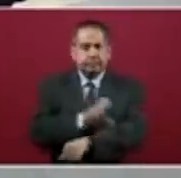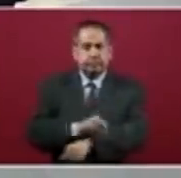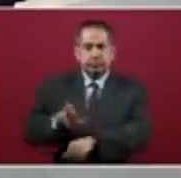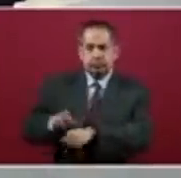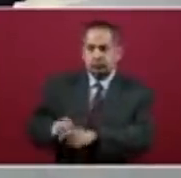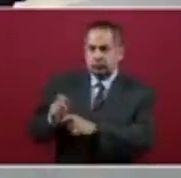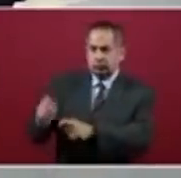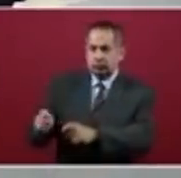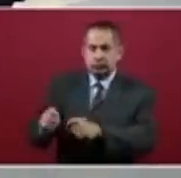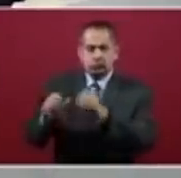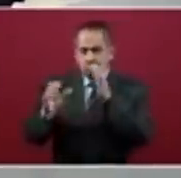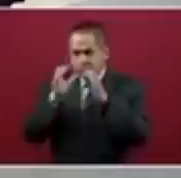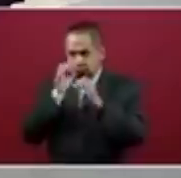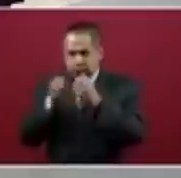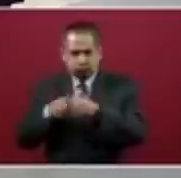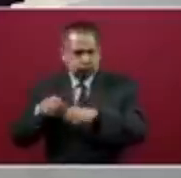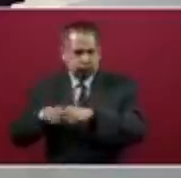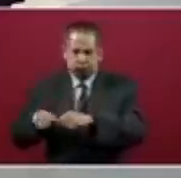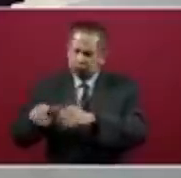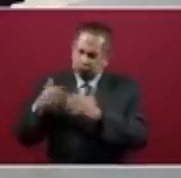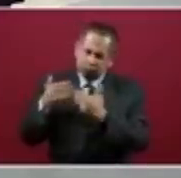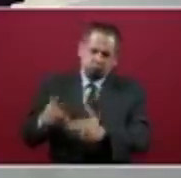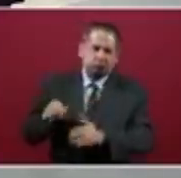de comunicación.